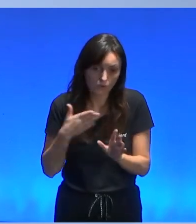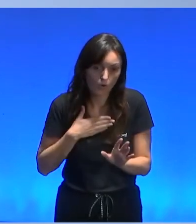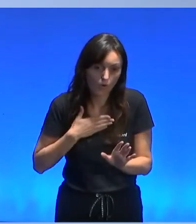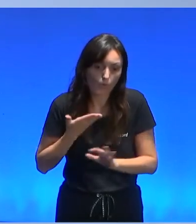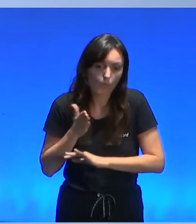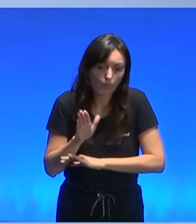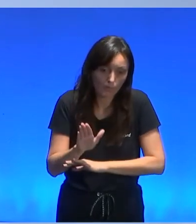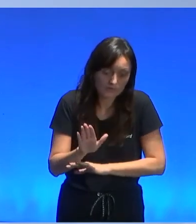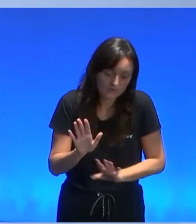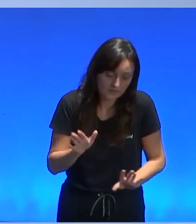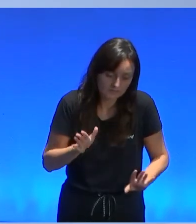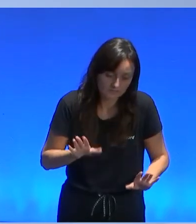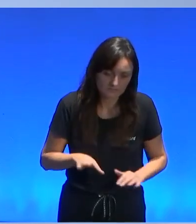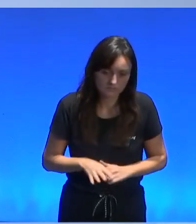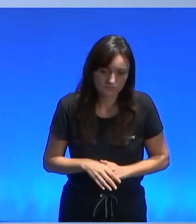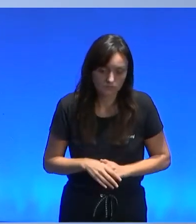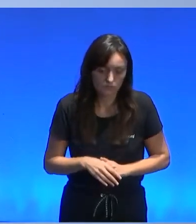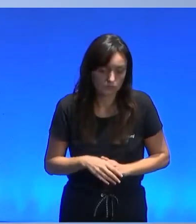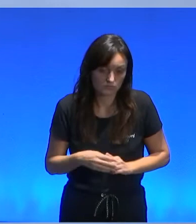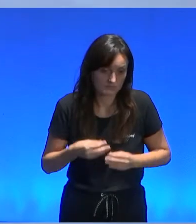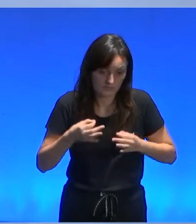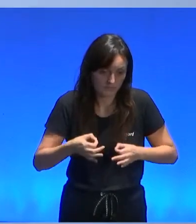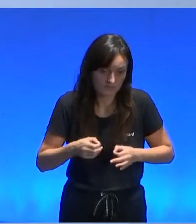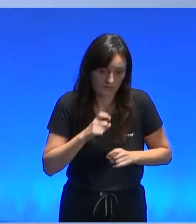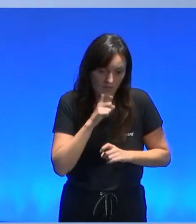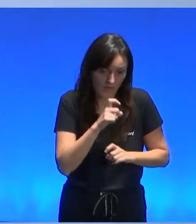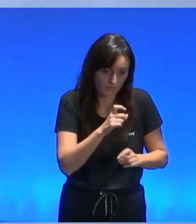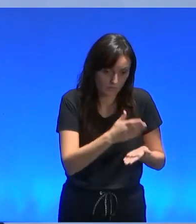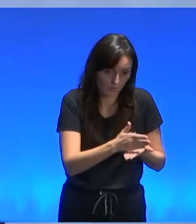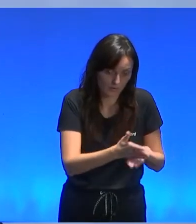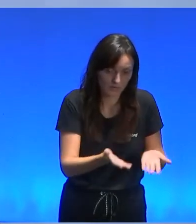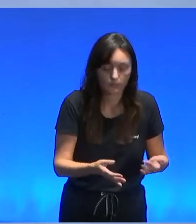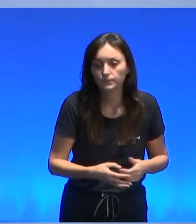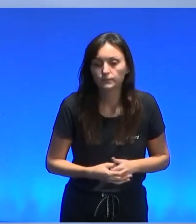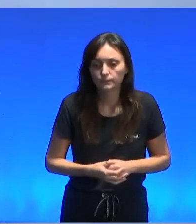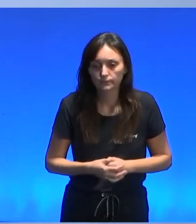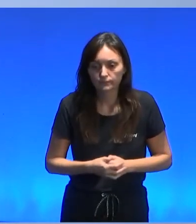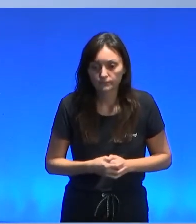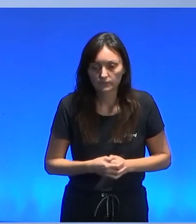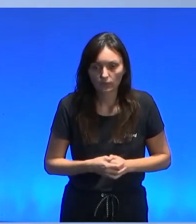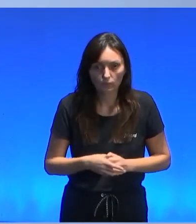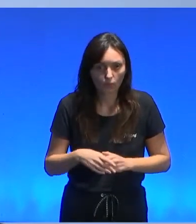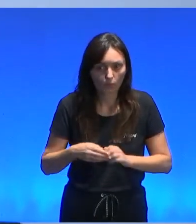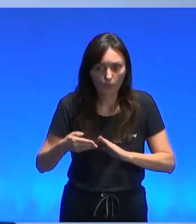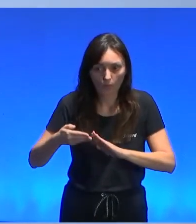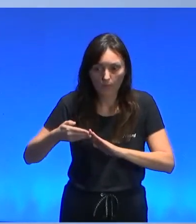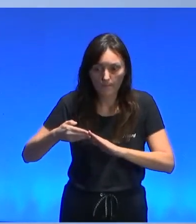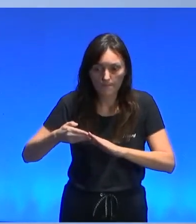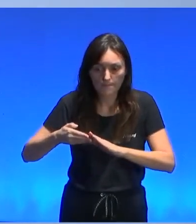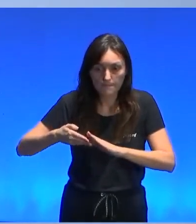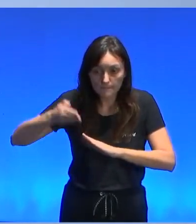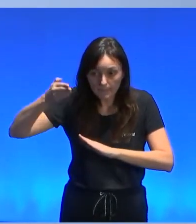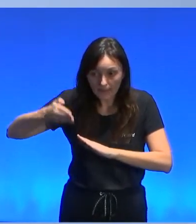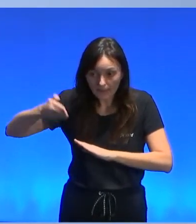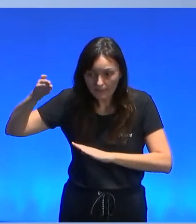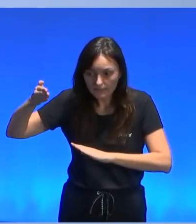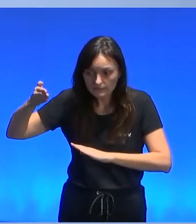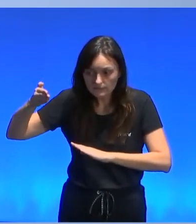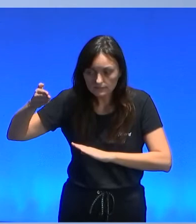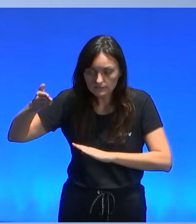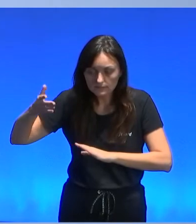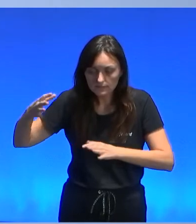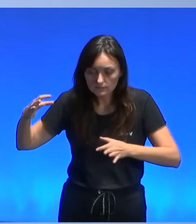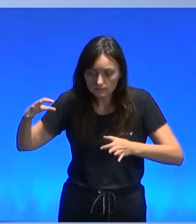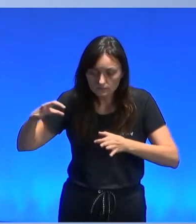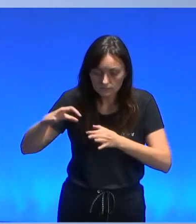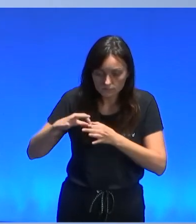que siempre propongo también a las escuelas, considerar que las paredes del aula son el lugar